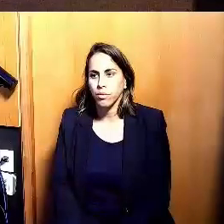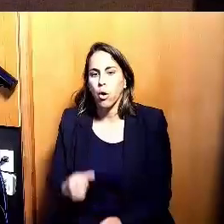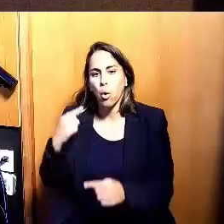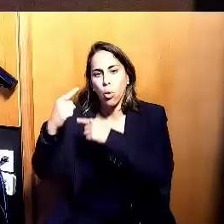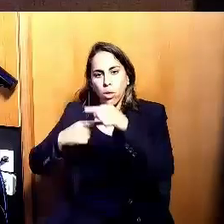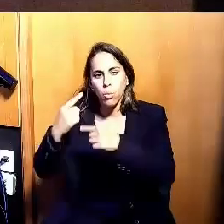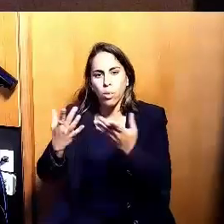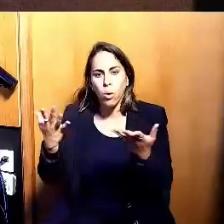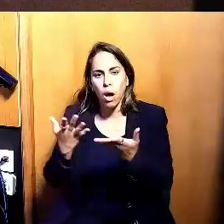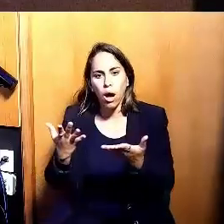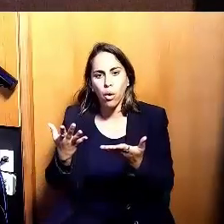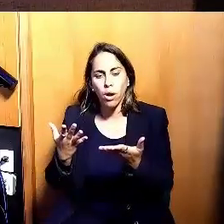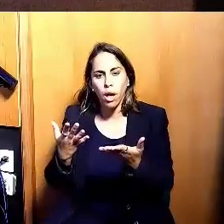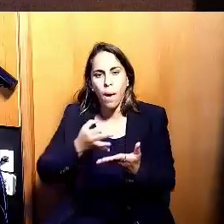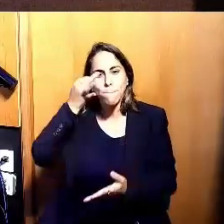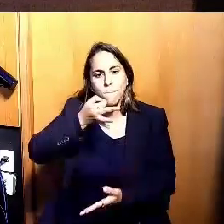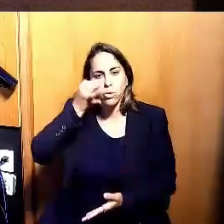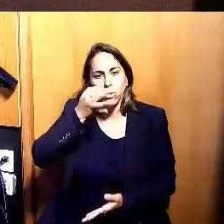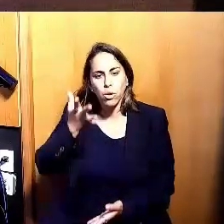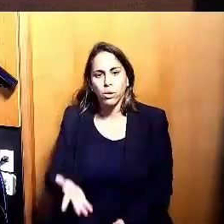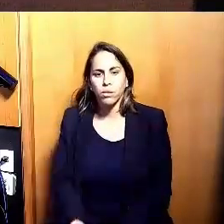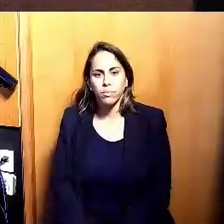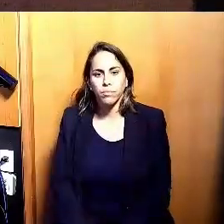Continuando con las exposiciones,